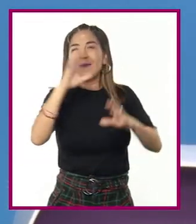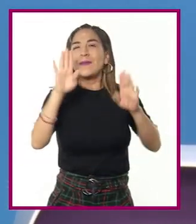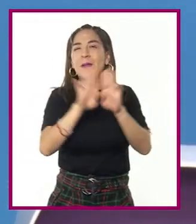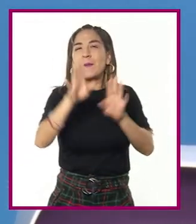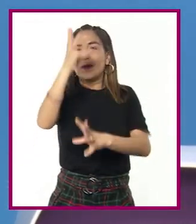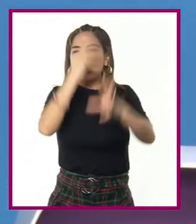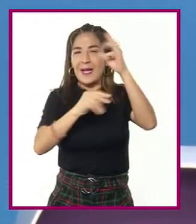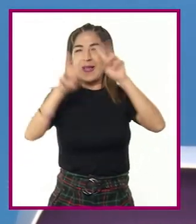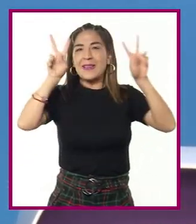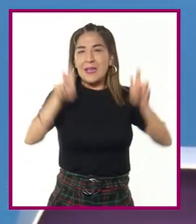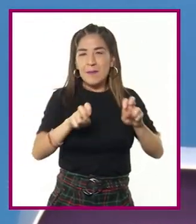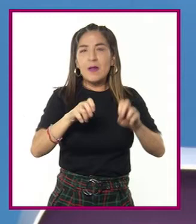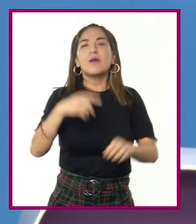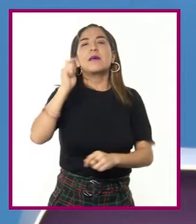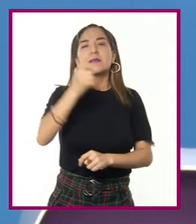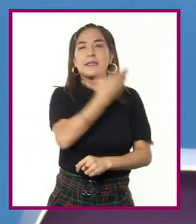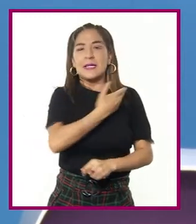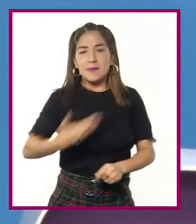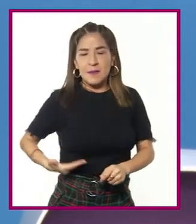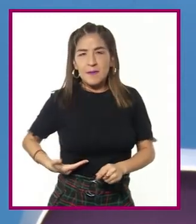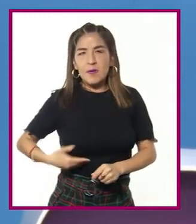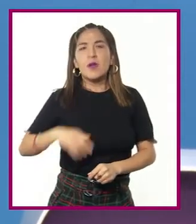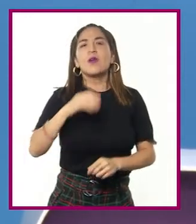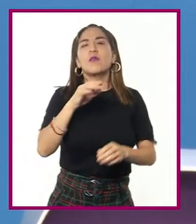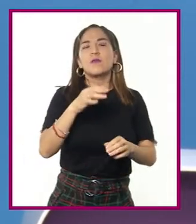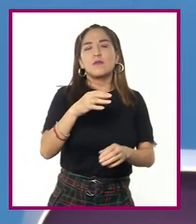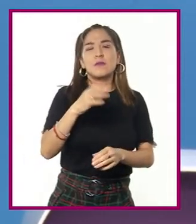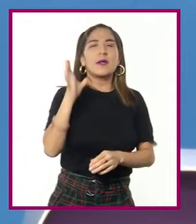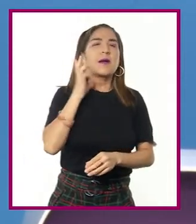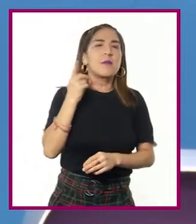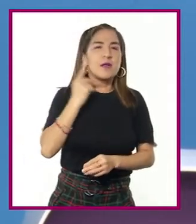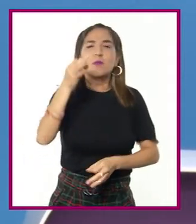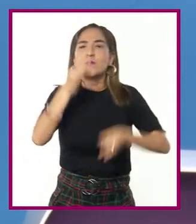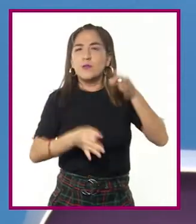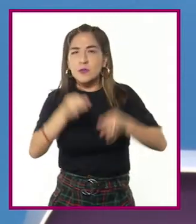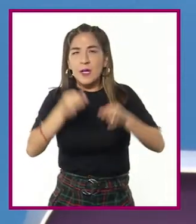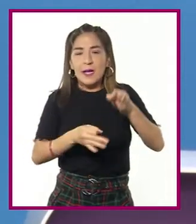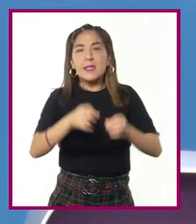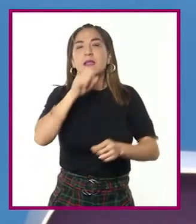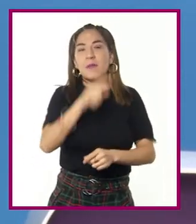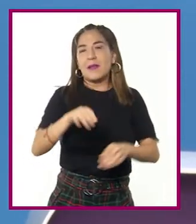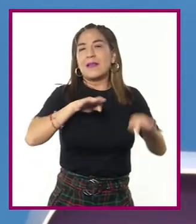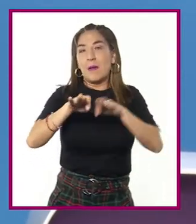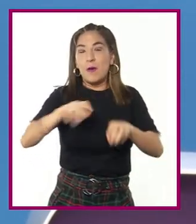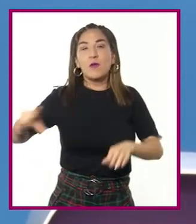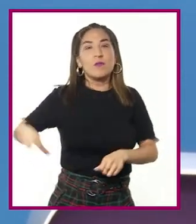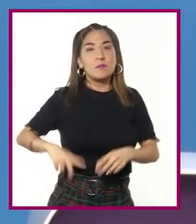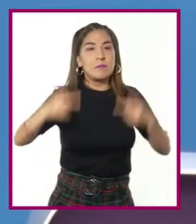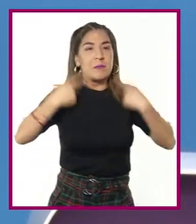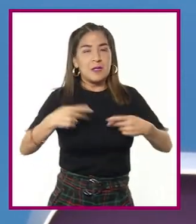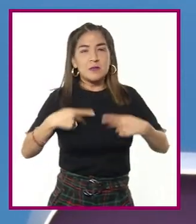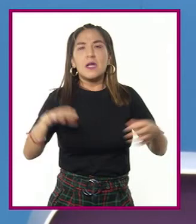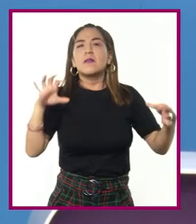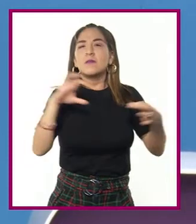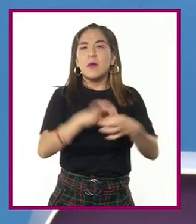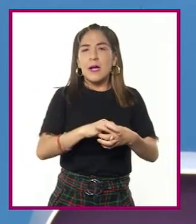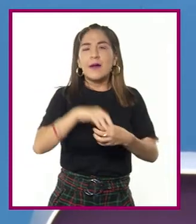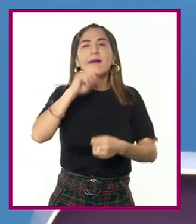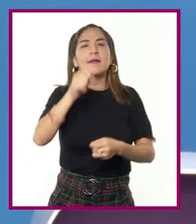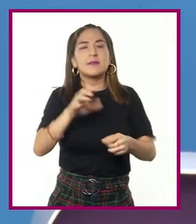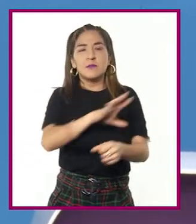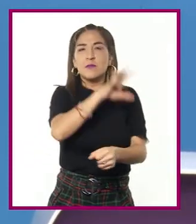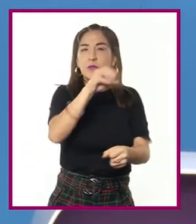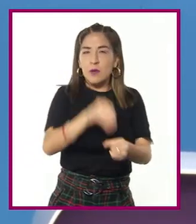los poderes legislativo, ejecutivo y judicial y las servidoras y servidores públicos que los